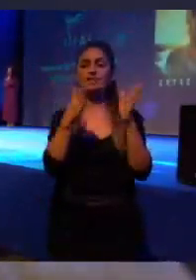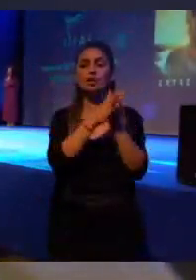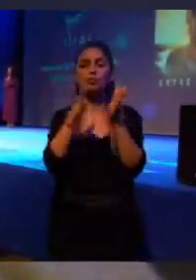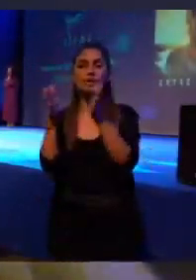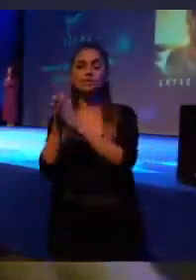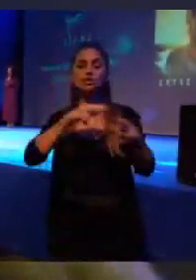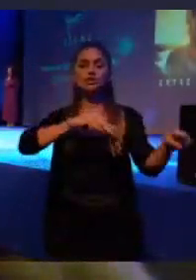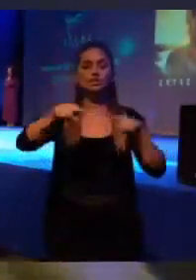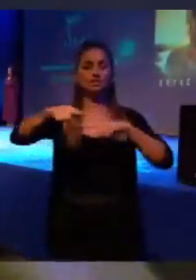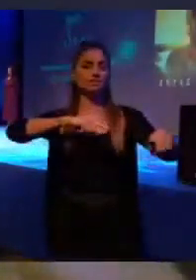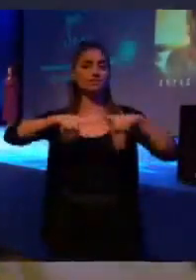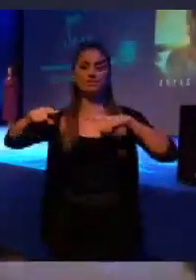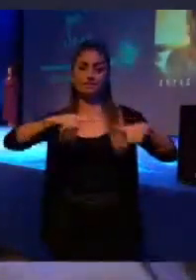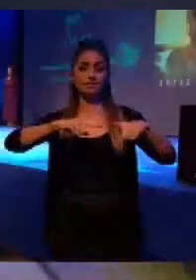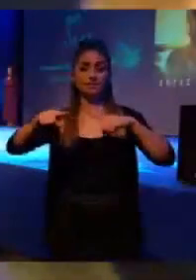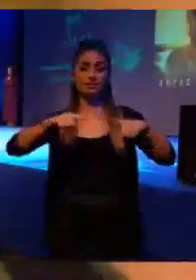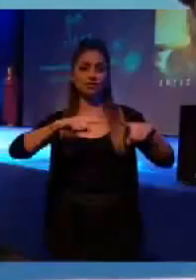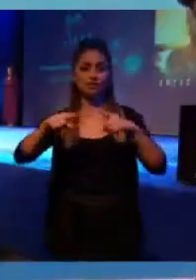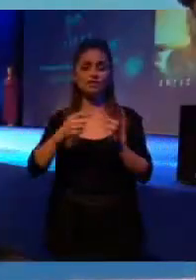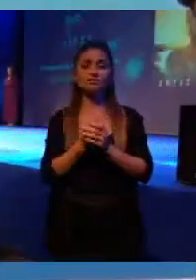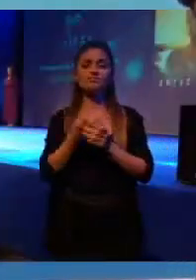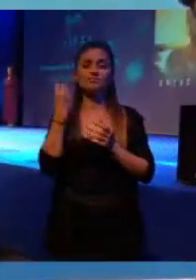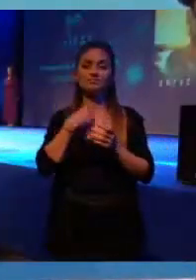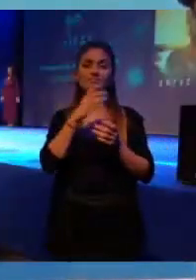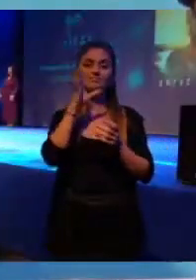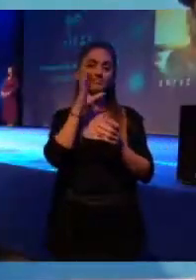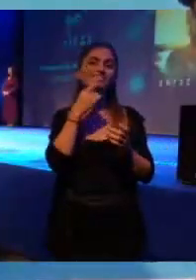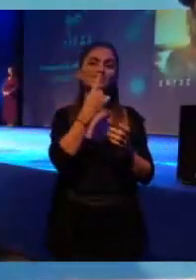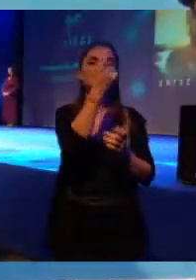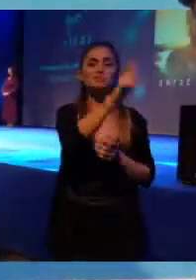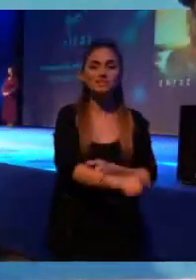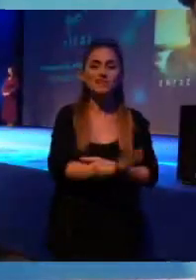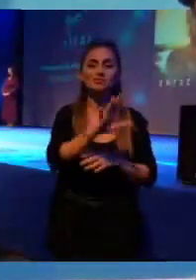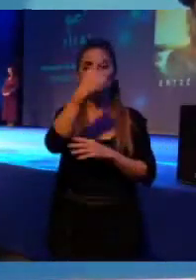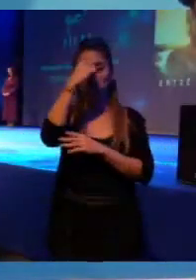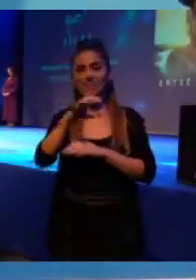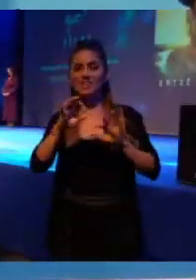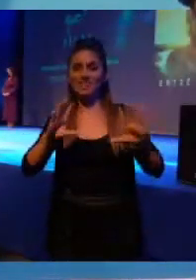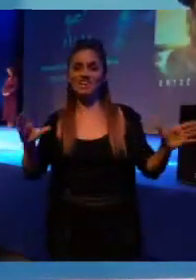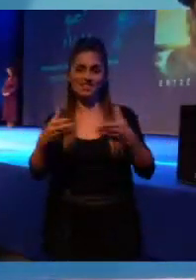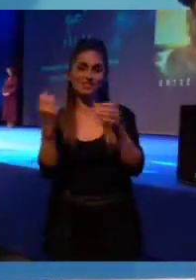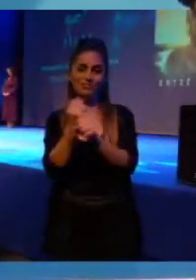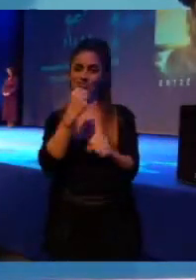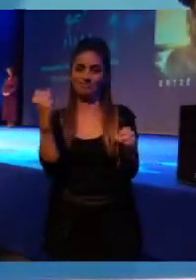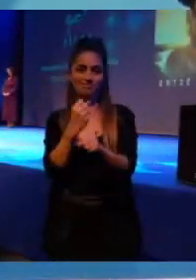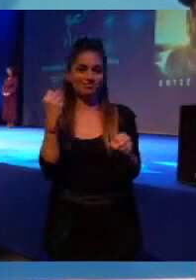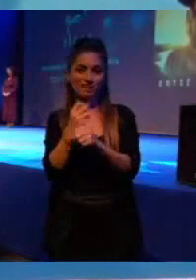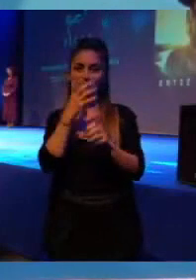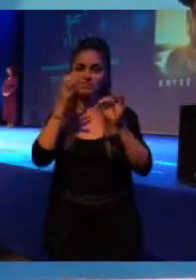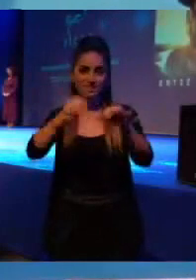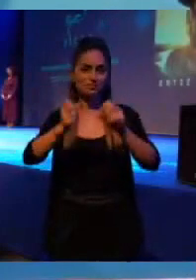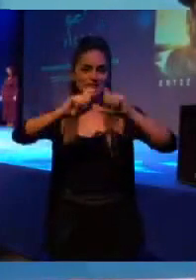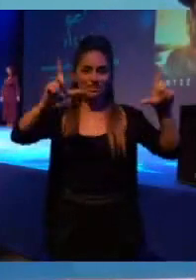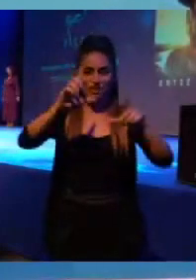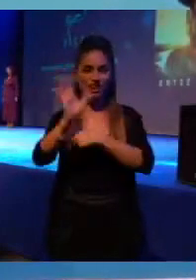directores, porque como bien él ha señalado solamente una persona, pero él bien sabe que esto es un trabajo de equipo, como siempre se hace televisión,